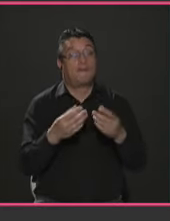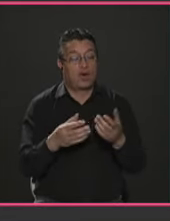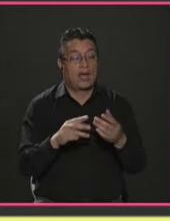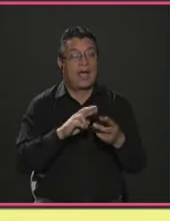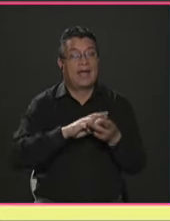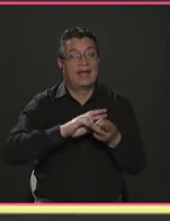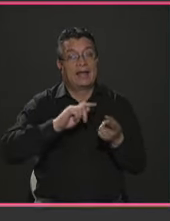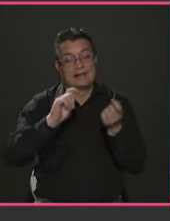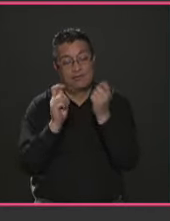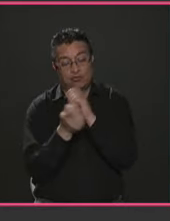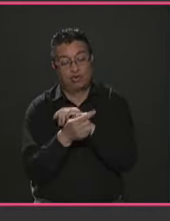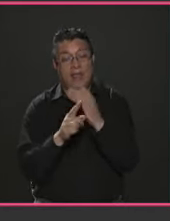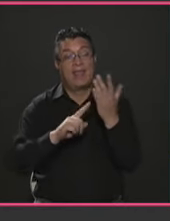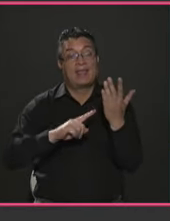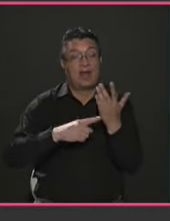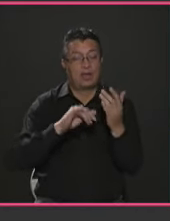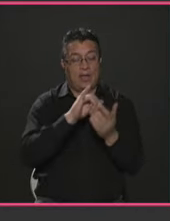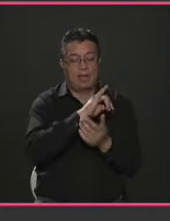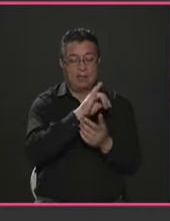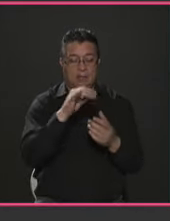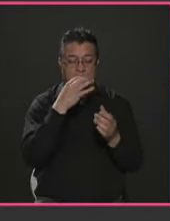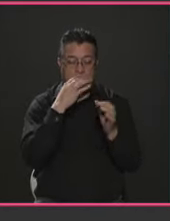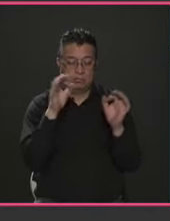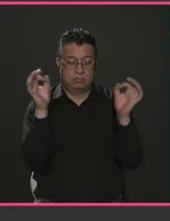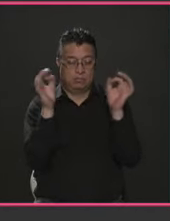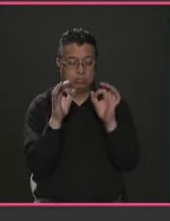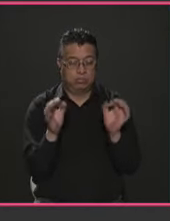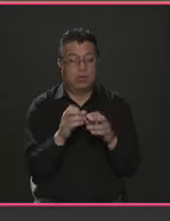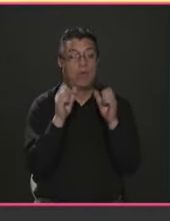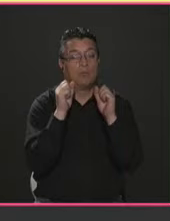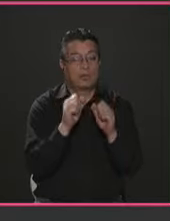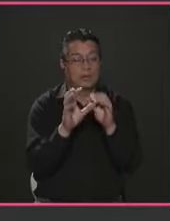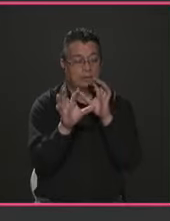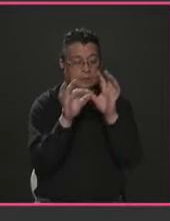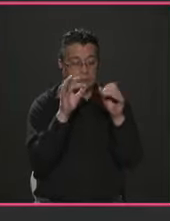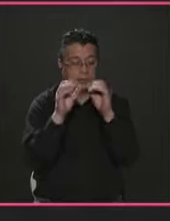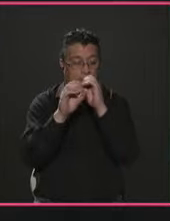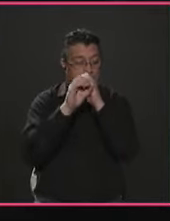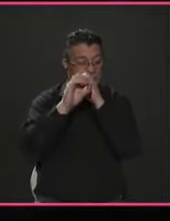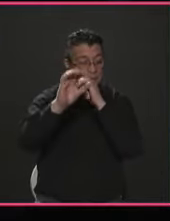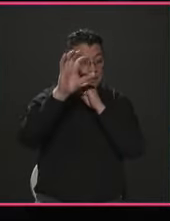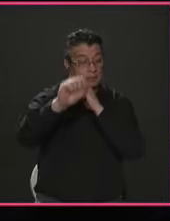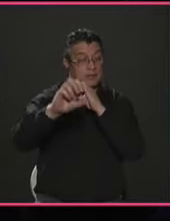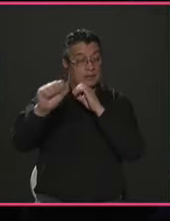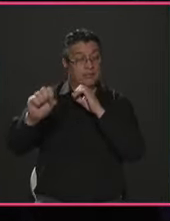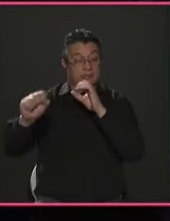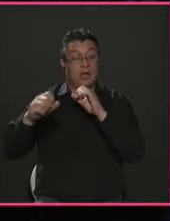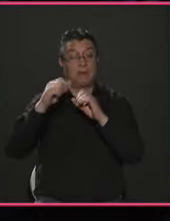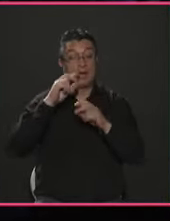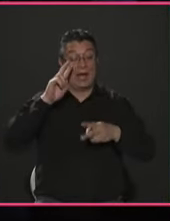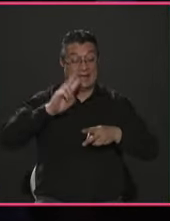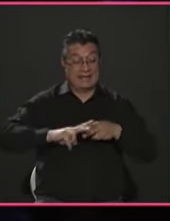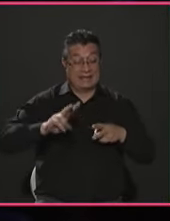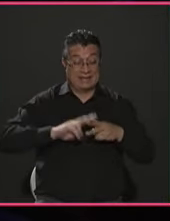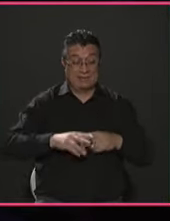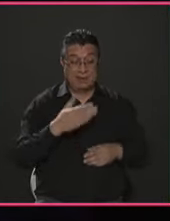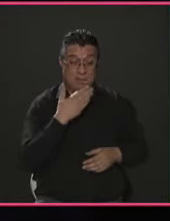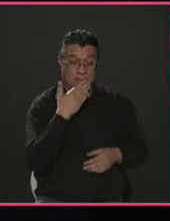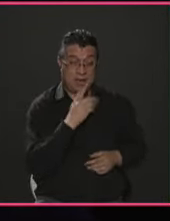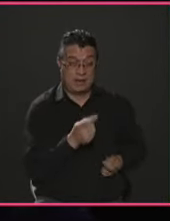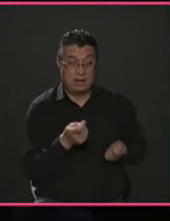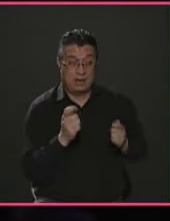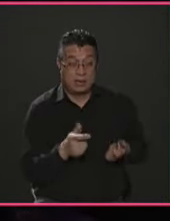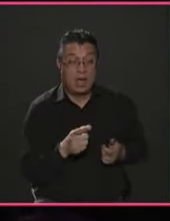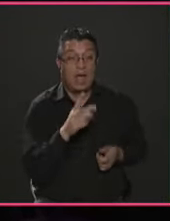vamos a detallar más adelante es ese simple ese simple mecanismo de tratar de predecir predecir pero hacerlo tan astutamente que